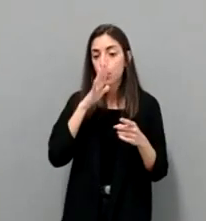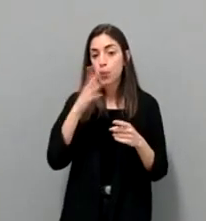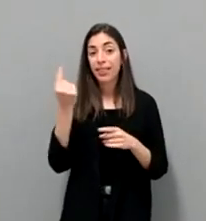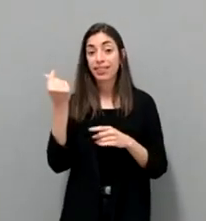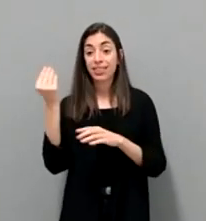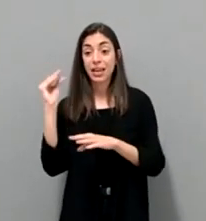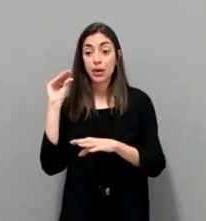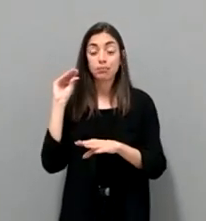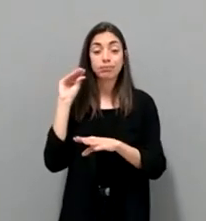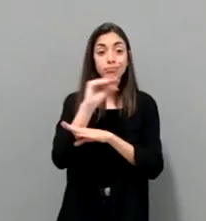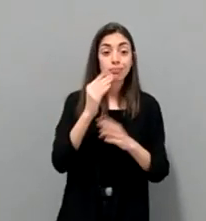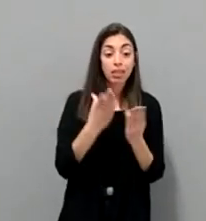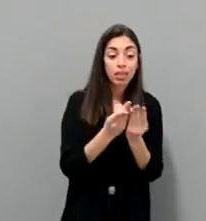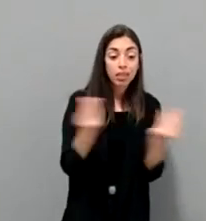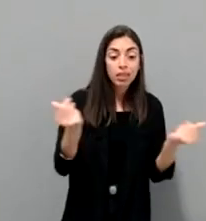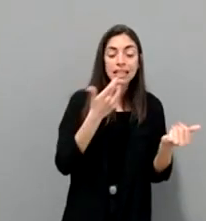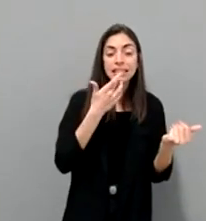desaparezca cuando mi familiar no esté.